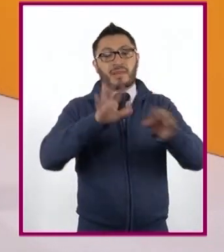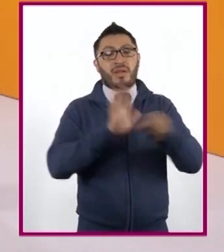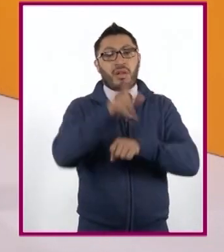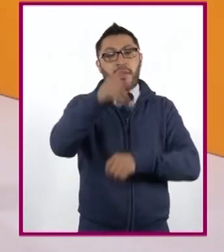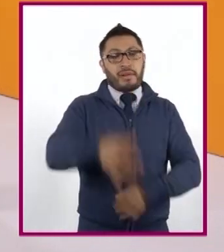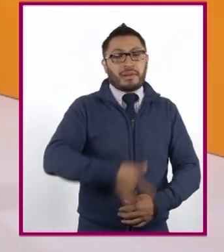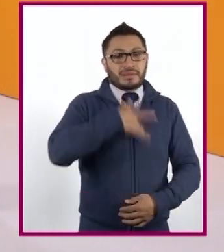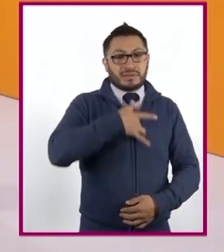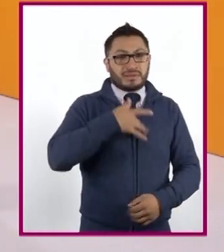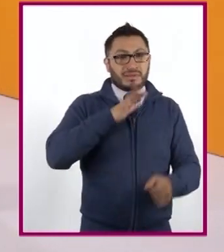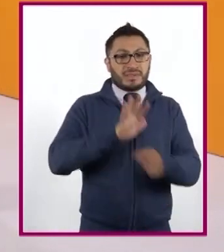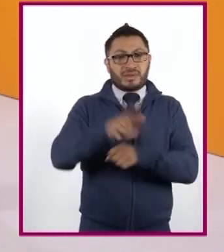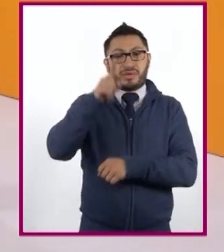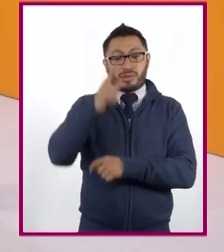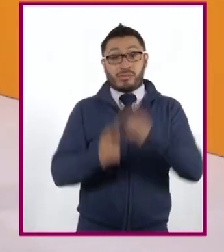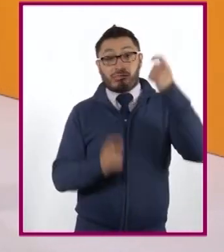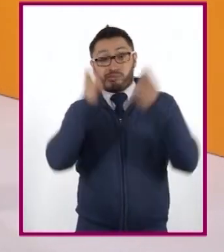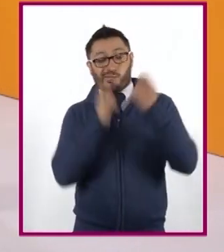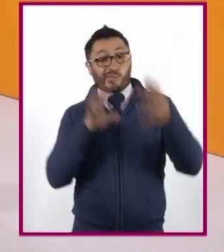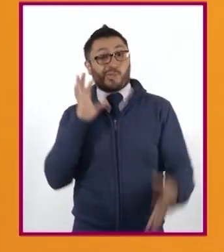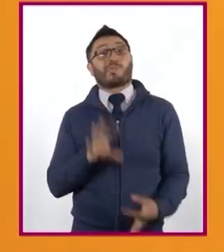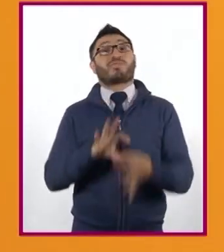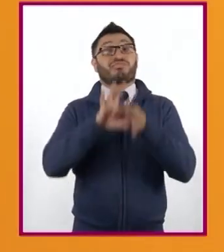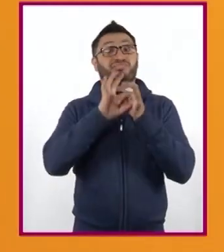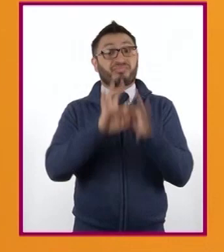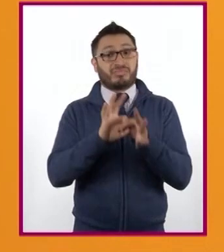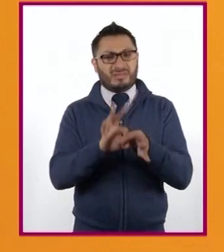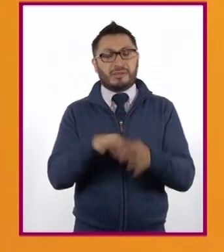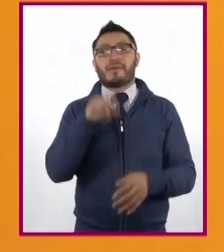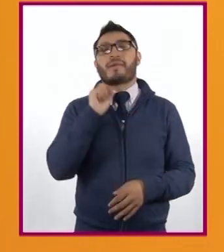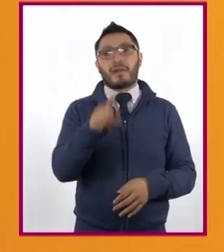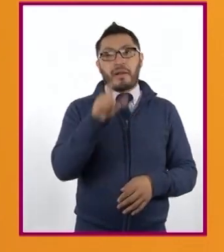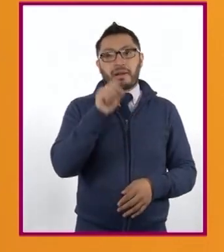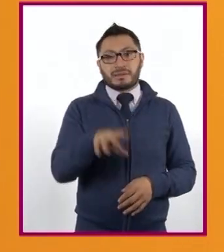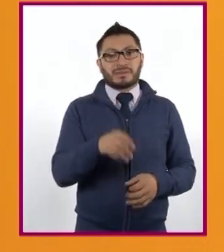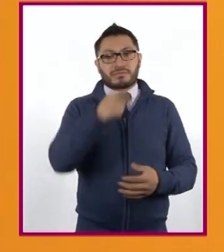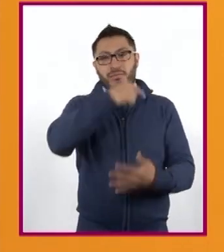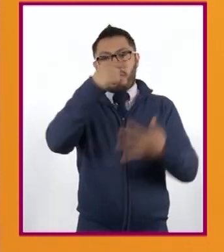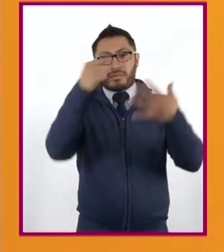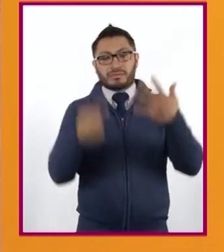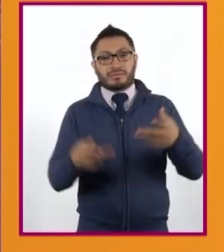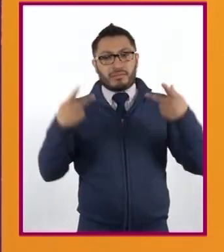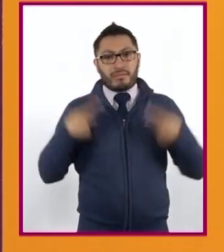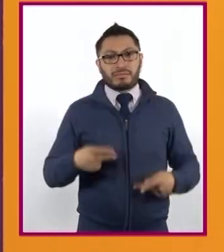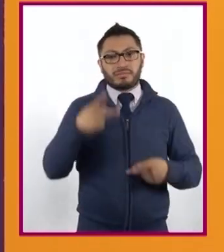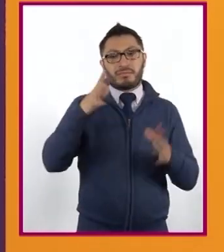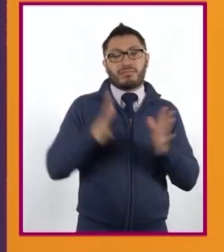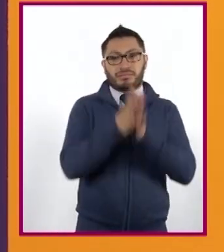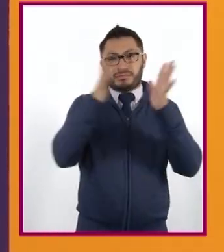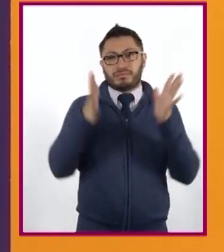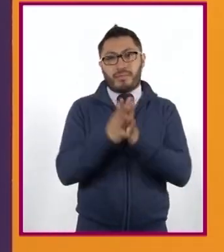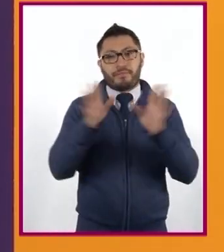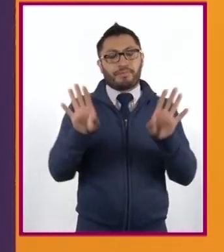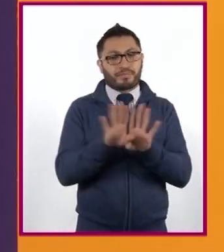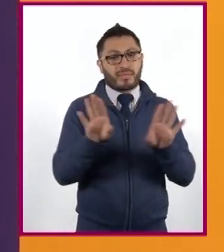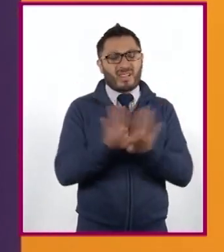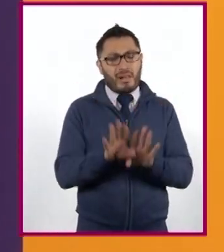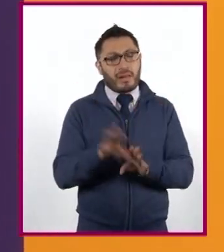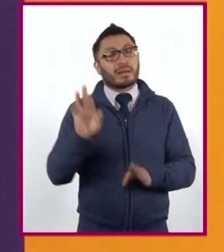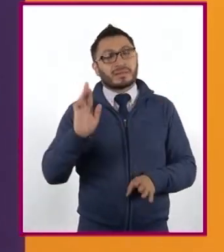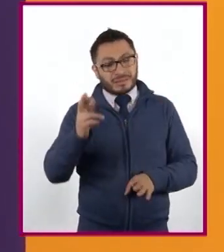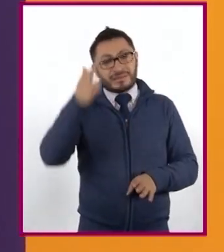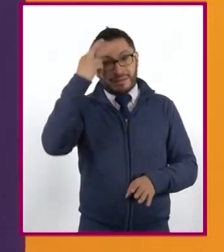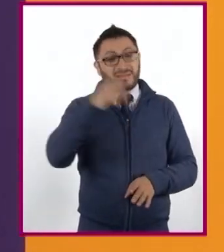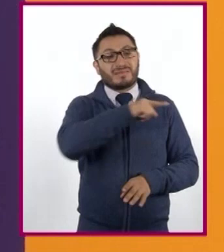y lo que revelan tus gestos. También algunos panelistas retoman las participaciones